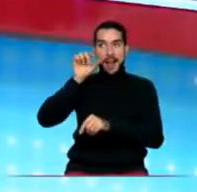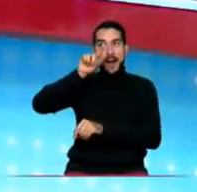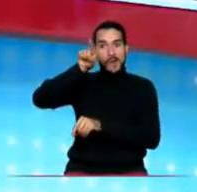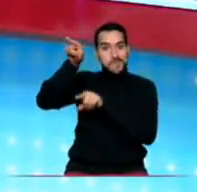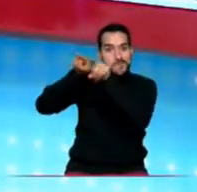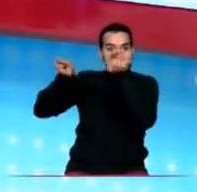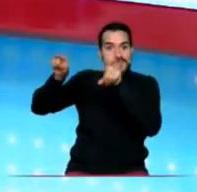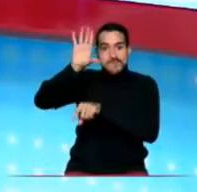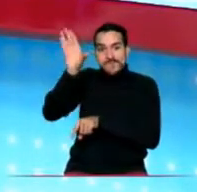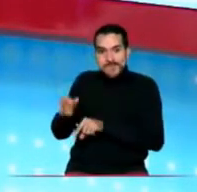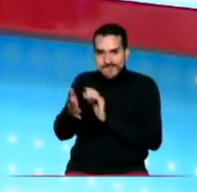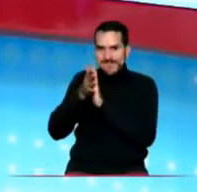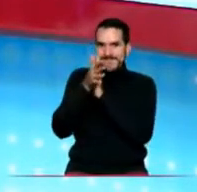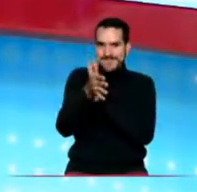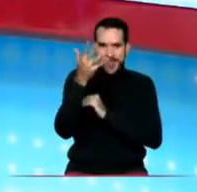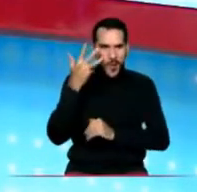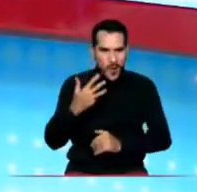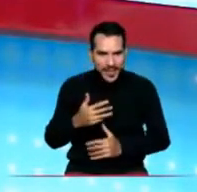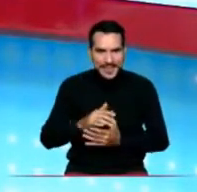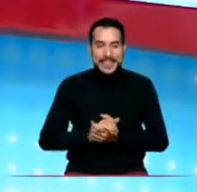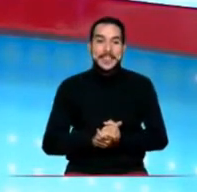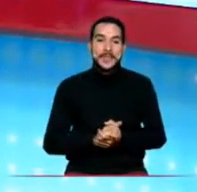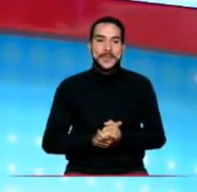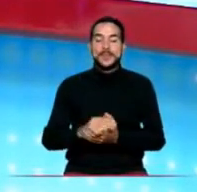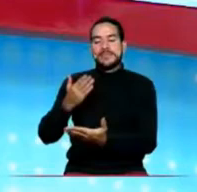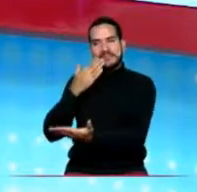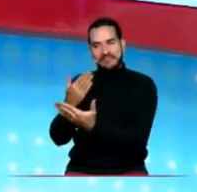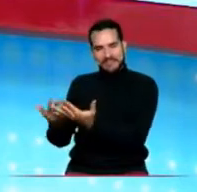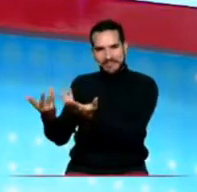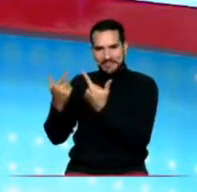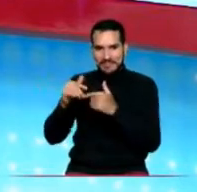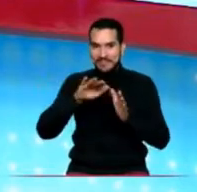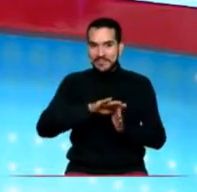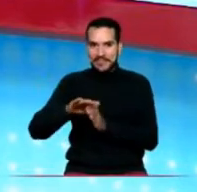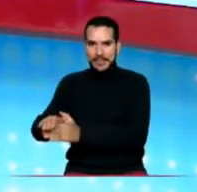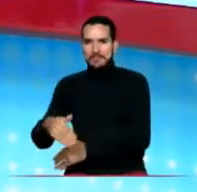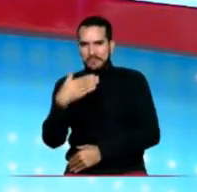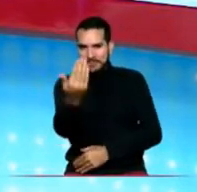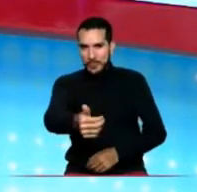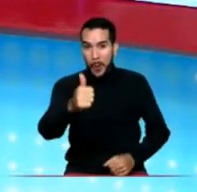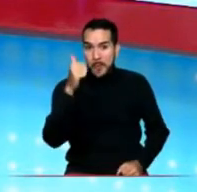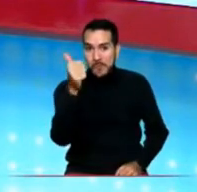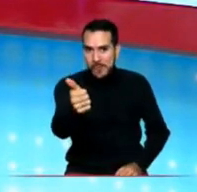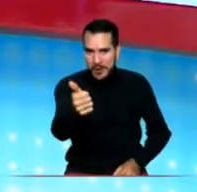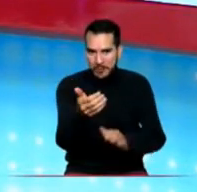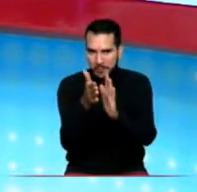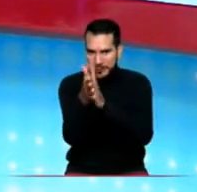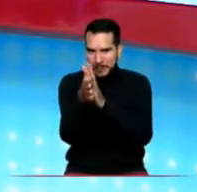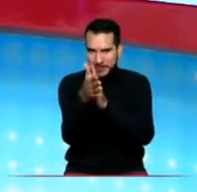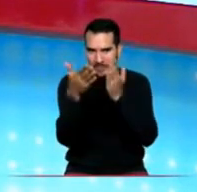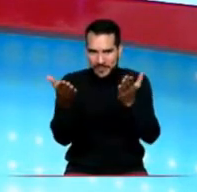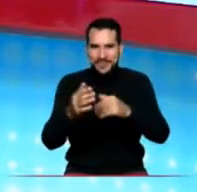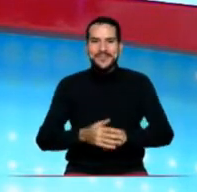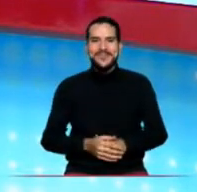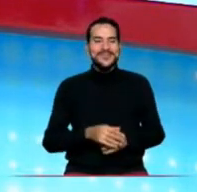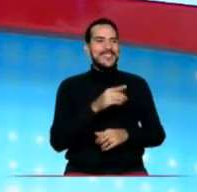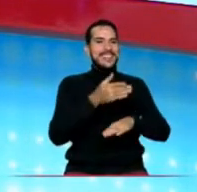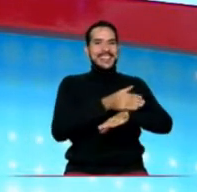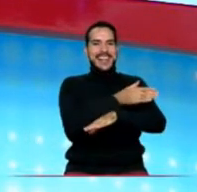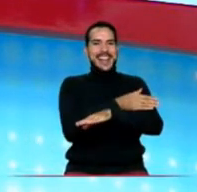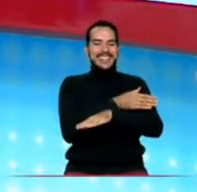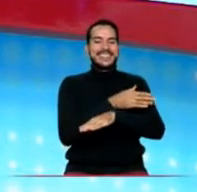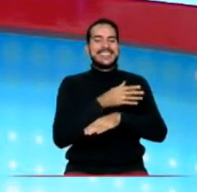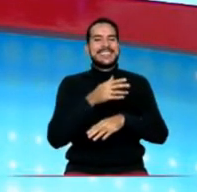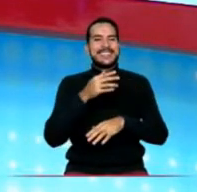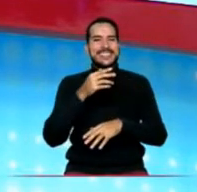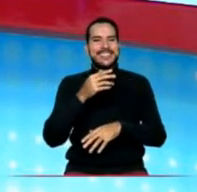Karen, gracias. Vamos con noticias amables. Porque entre las 10 nominaciones a los premios India Catalina que tiene nuestro